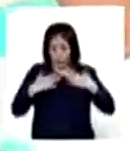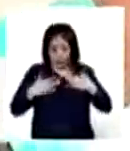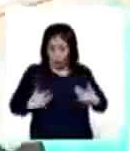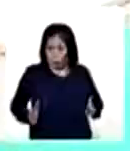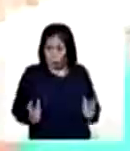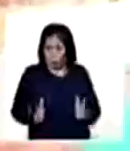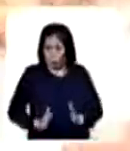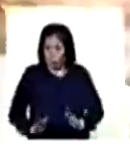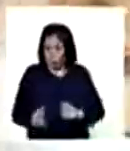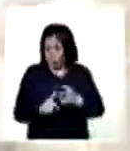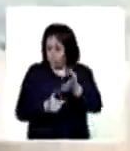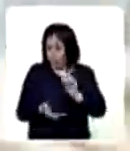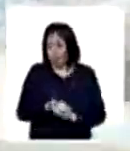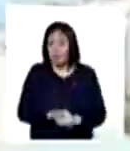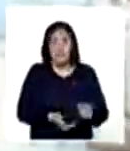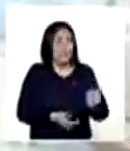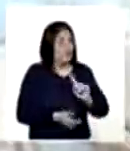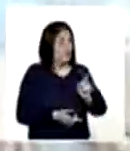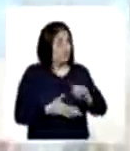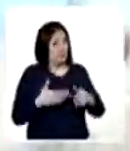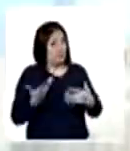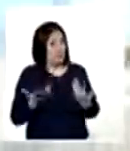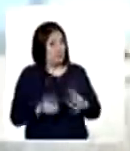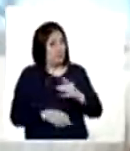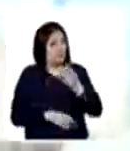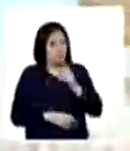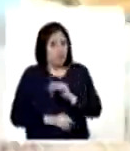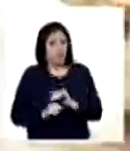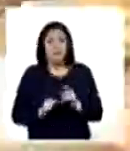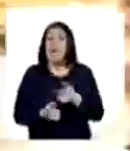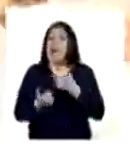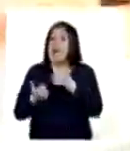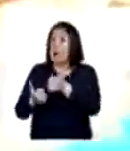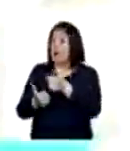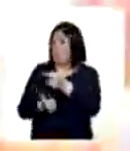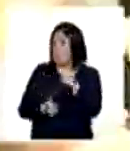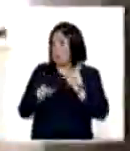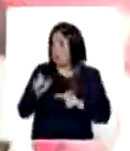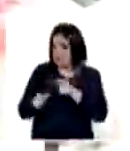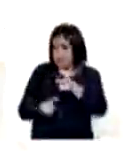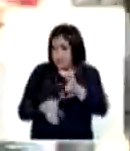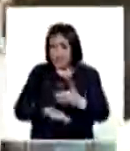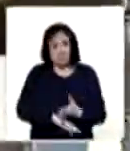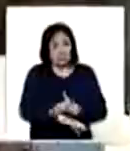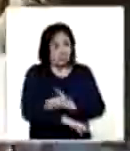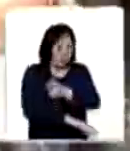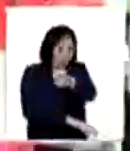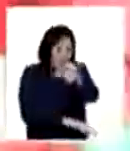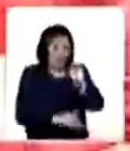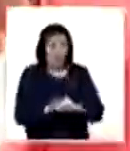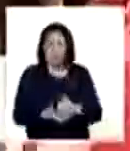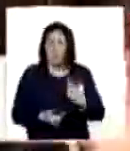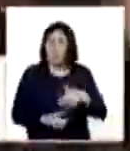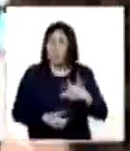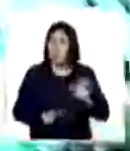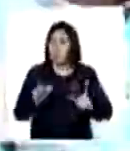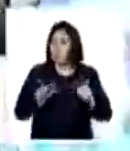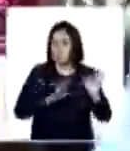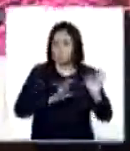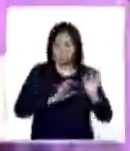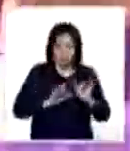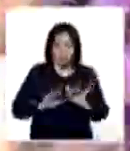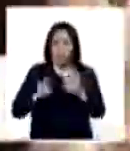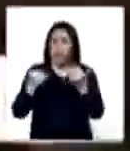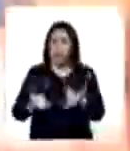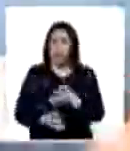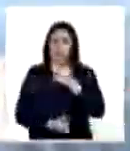para los celíacos, las personas intolerantes a la harina. Muchas gracias. Seguimos avanzando por aquí. Hay gran cantidad de público que ha llegado hoy